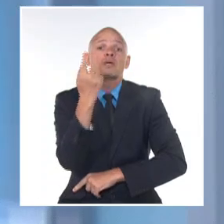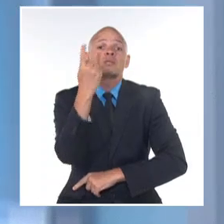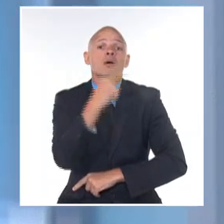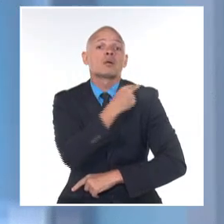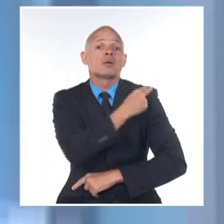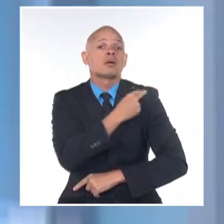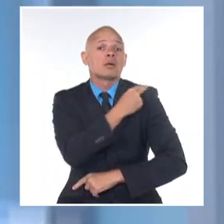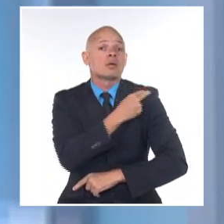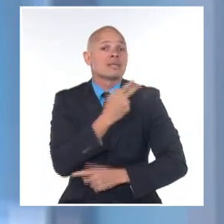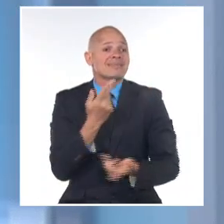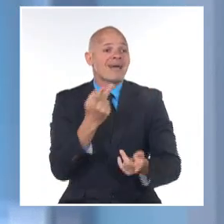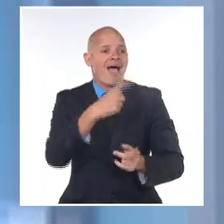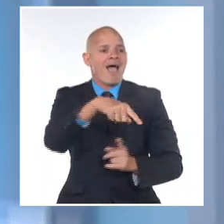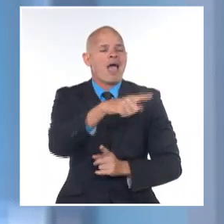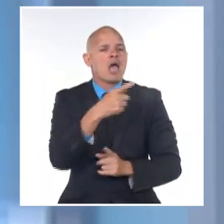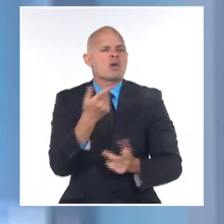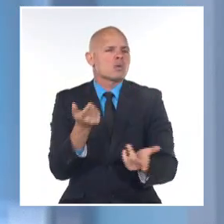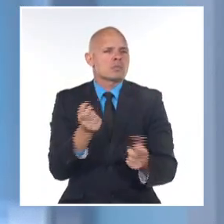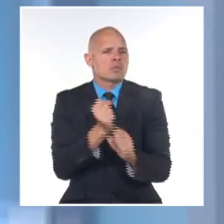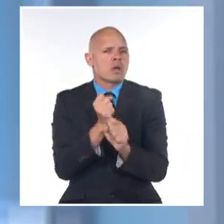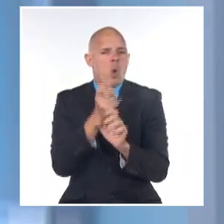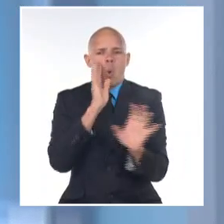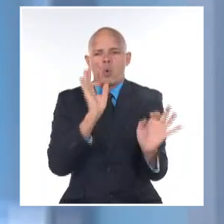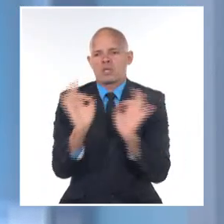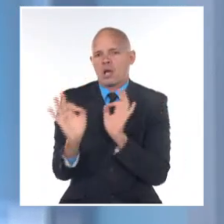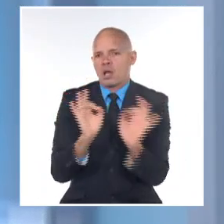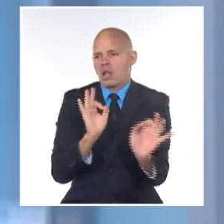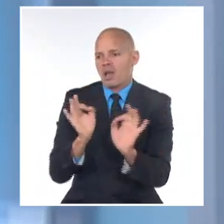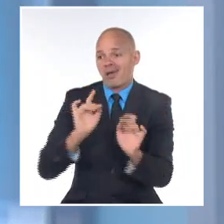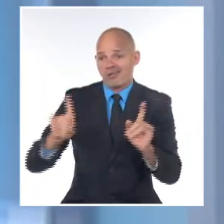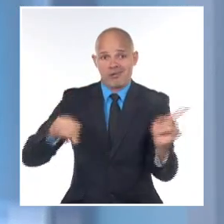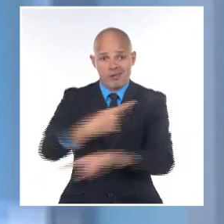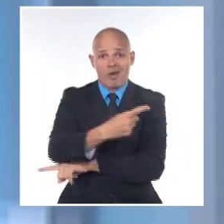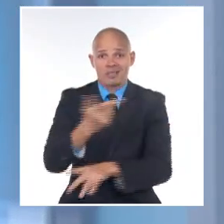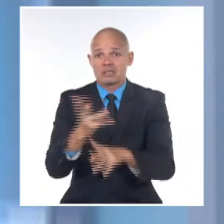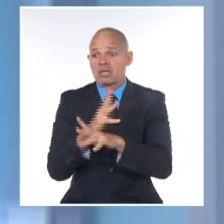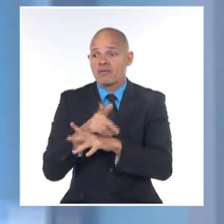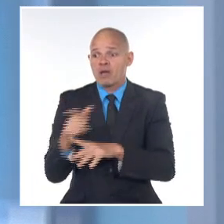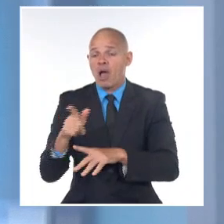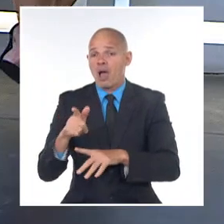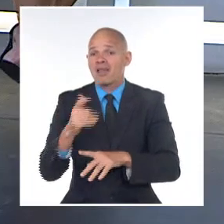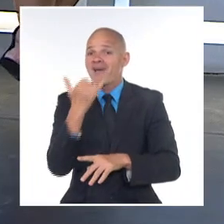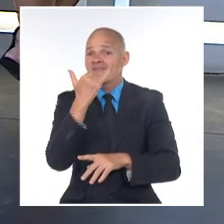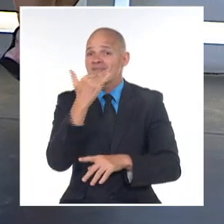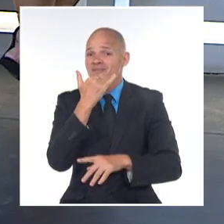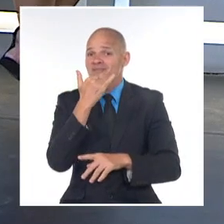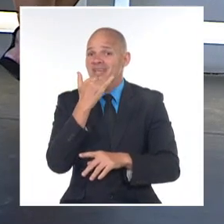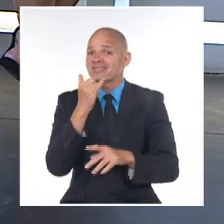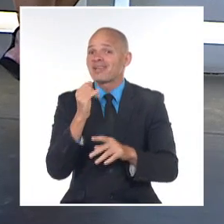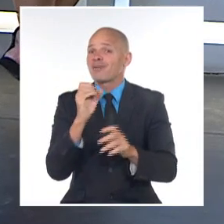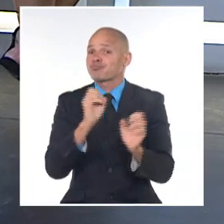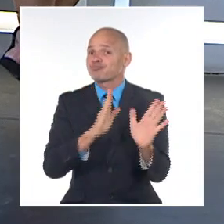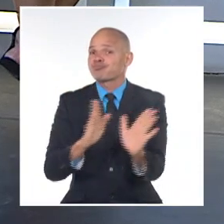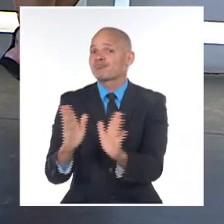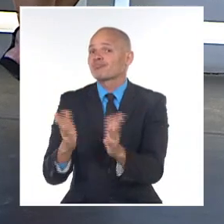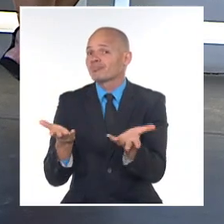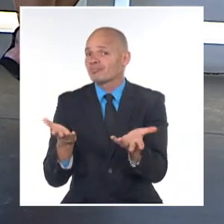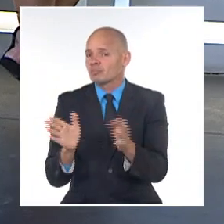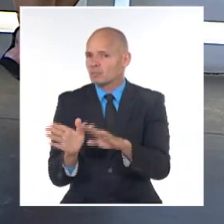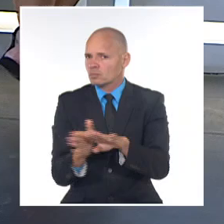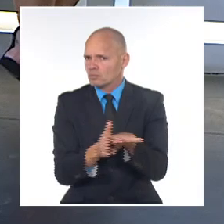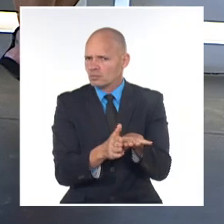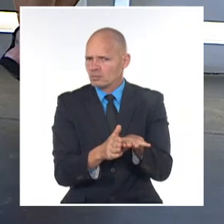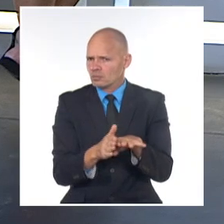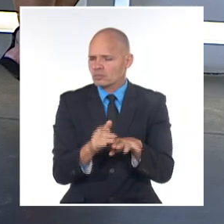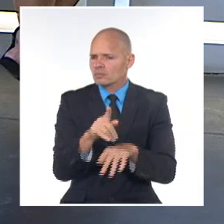el cumplimiento de las funciones del establecimiento del orden público y la tranquilidad ciudadana. Fiscal, ¿la conducta de ustedes es tenue o es severa con este tipo de conductas